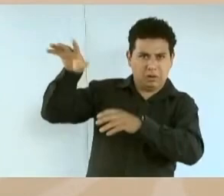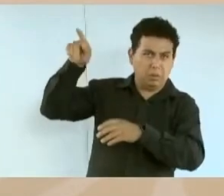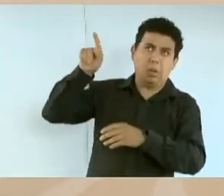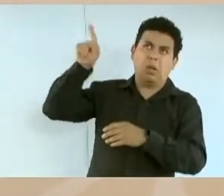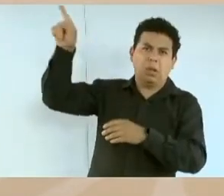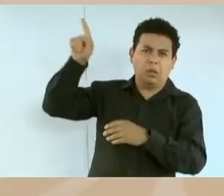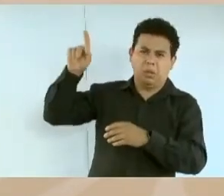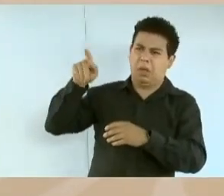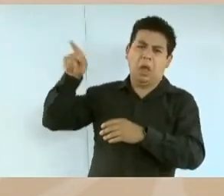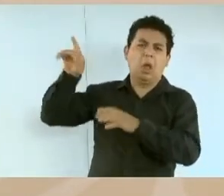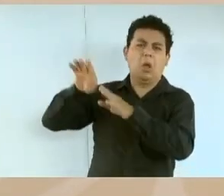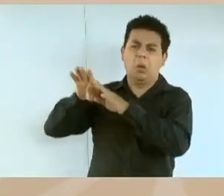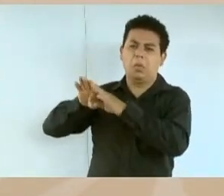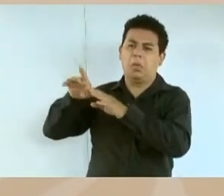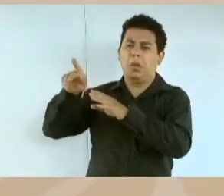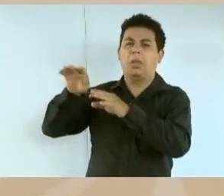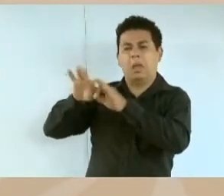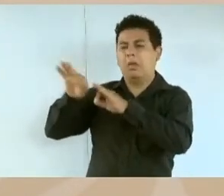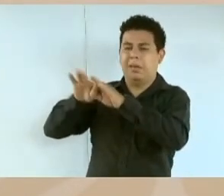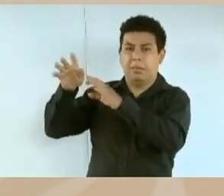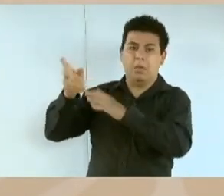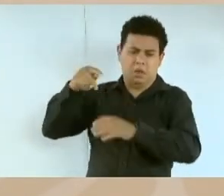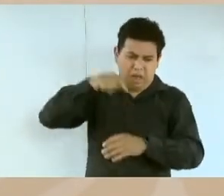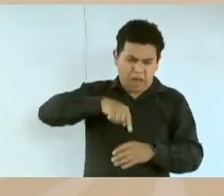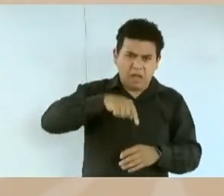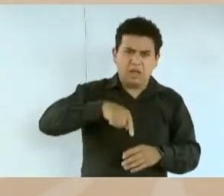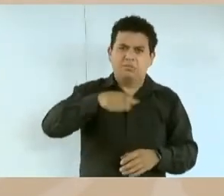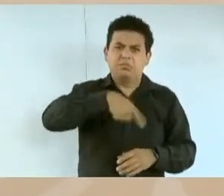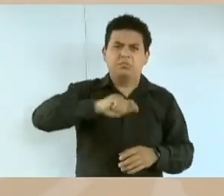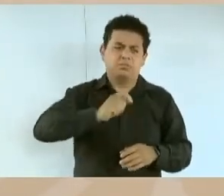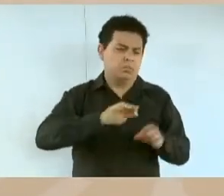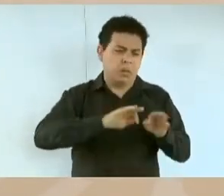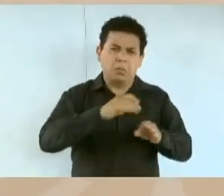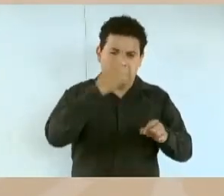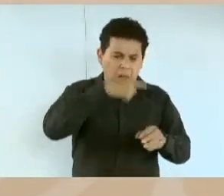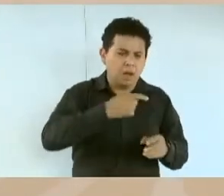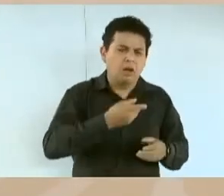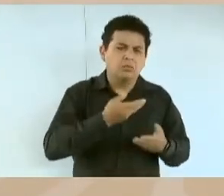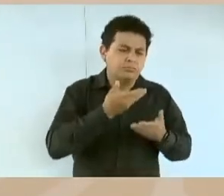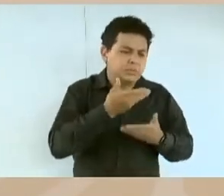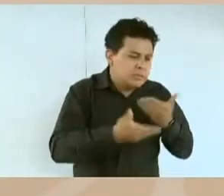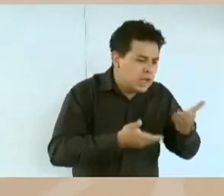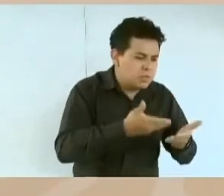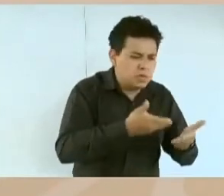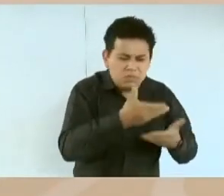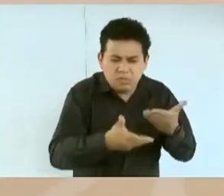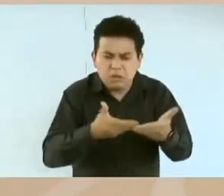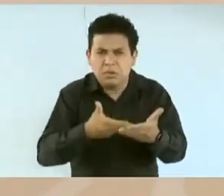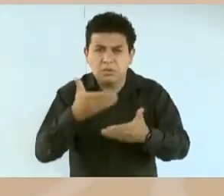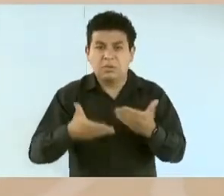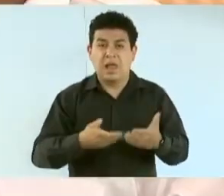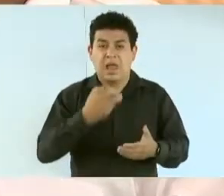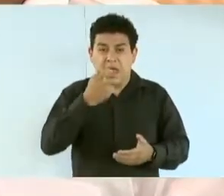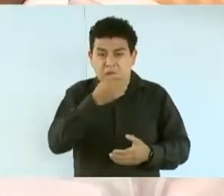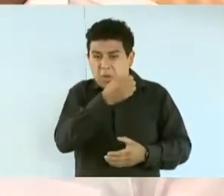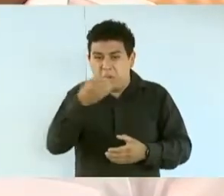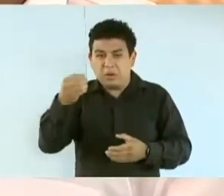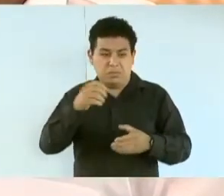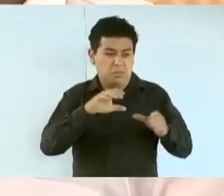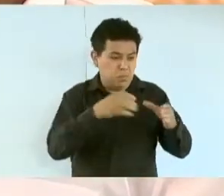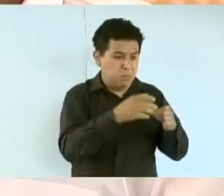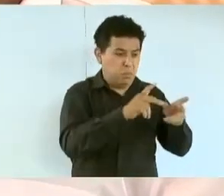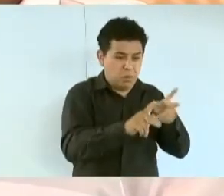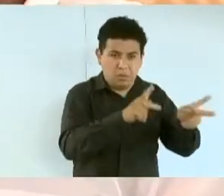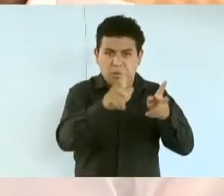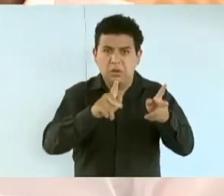Es extraordinaria la organización social de estos pueblos. Y se empieza a dar